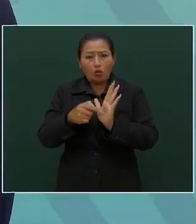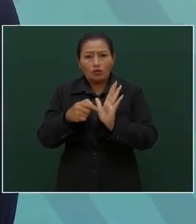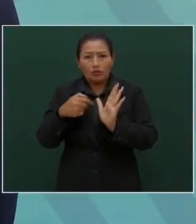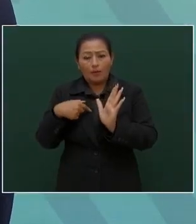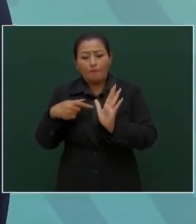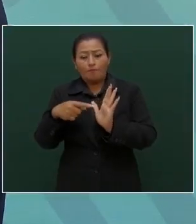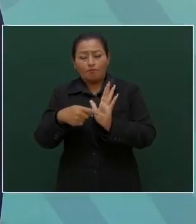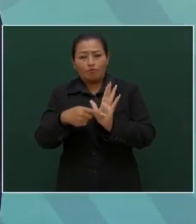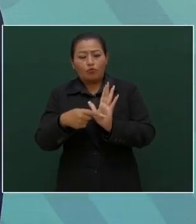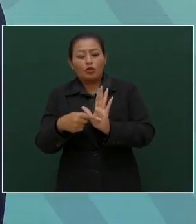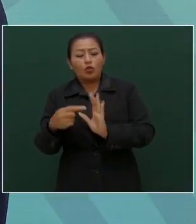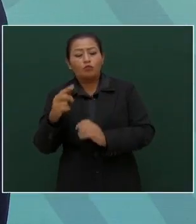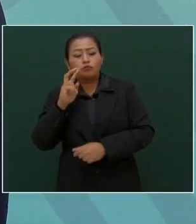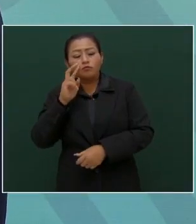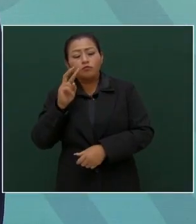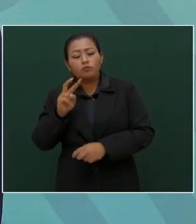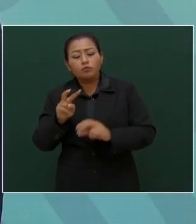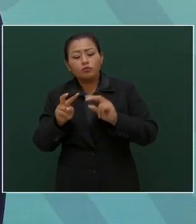Cerón